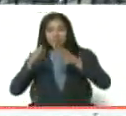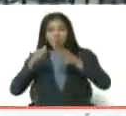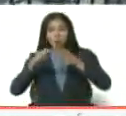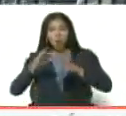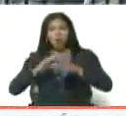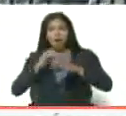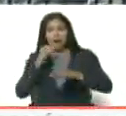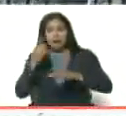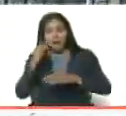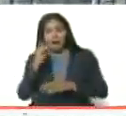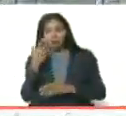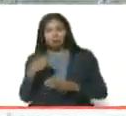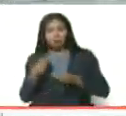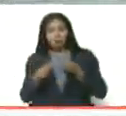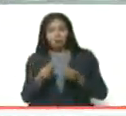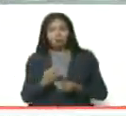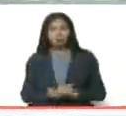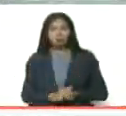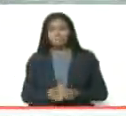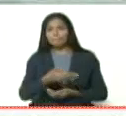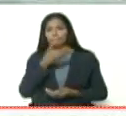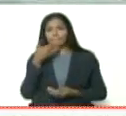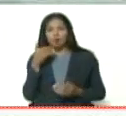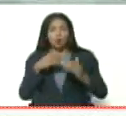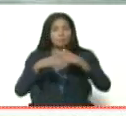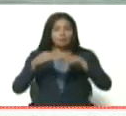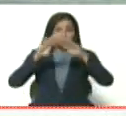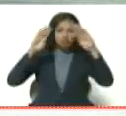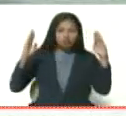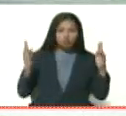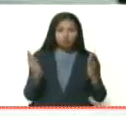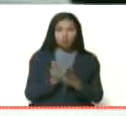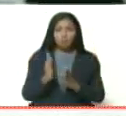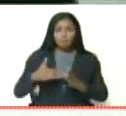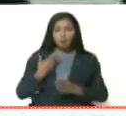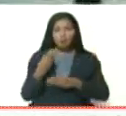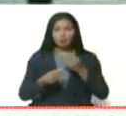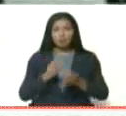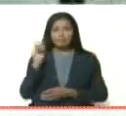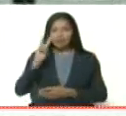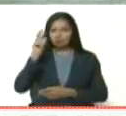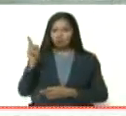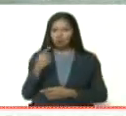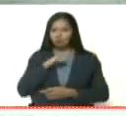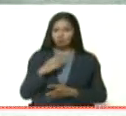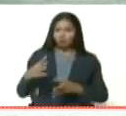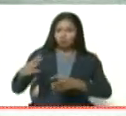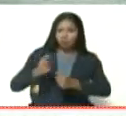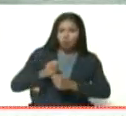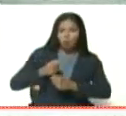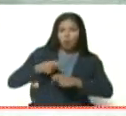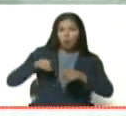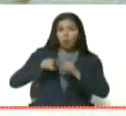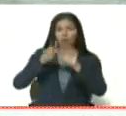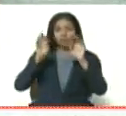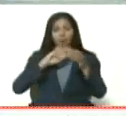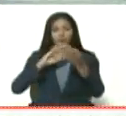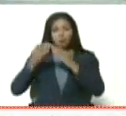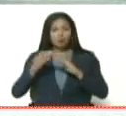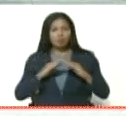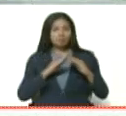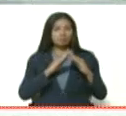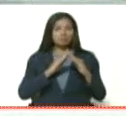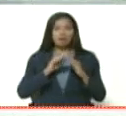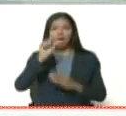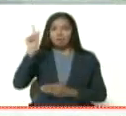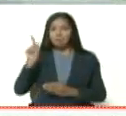miren. Mejor pasticho del mundo. Los venezolanos, bueno, hemos acogido una comunidad italiana